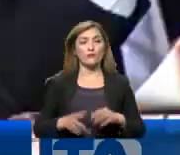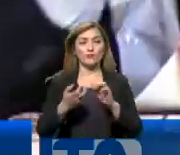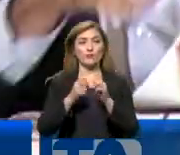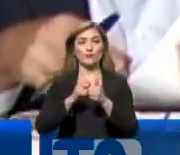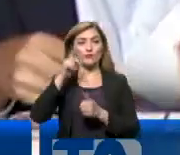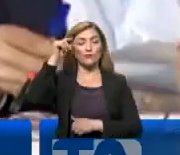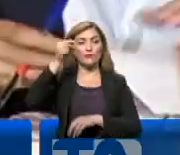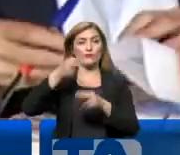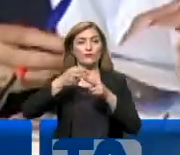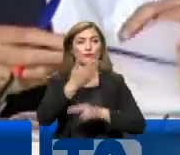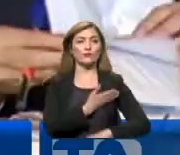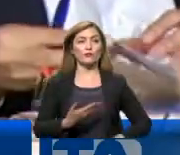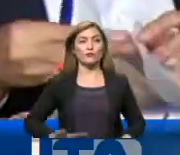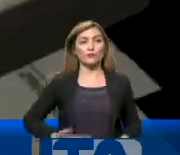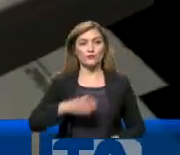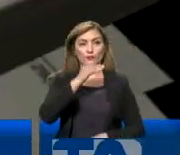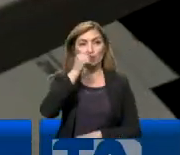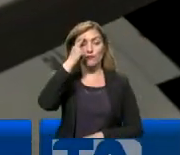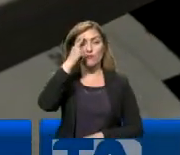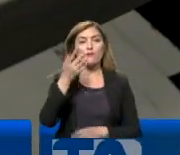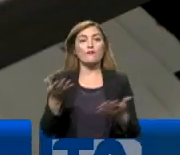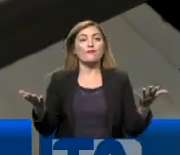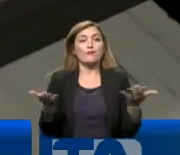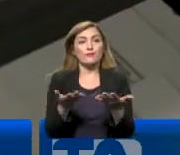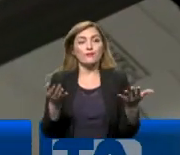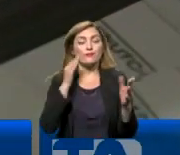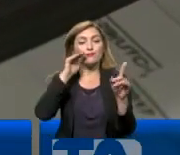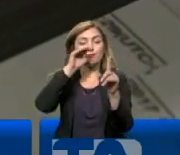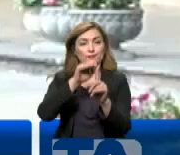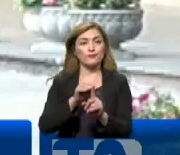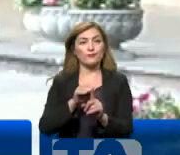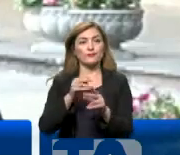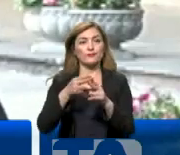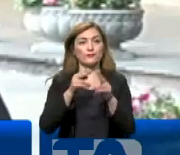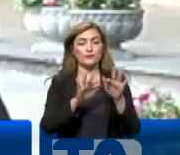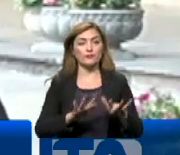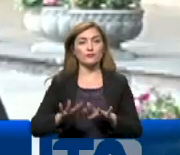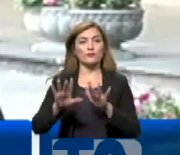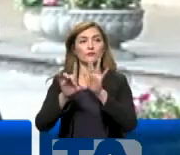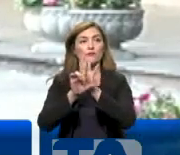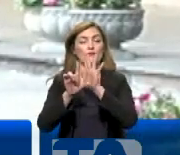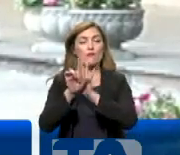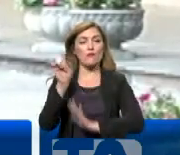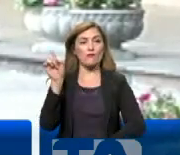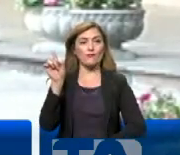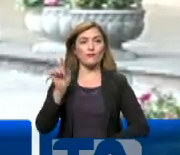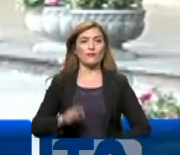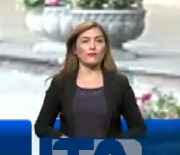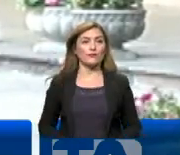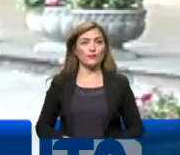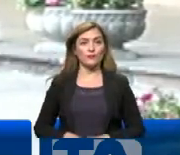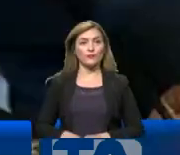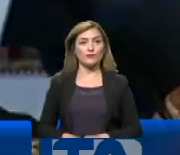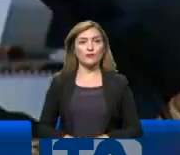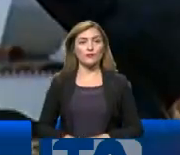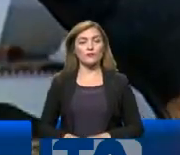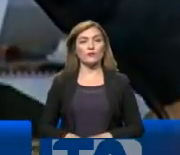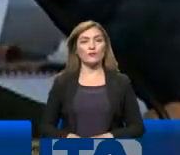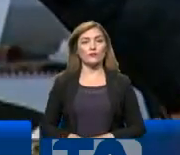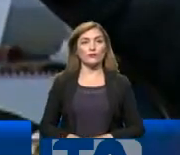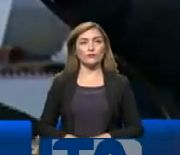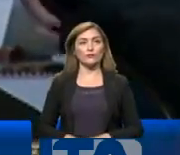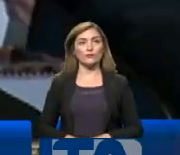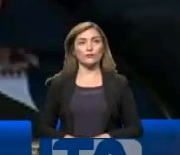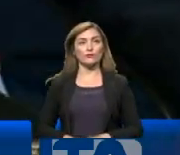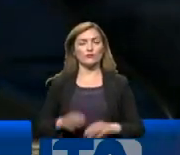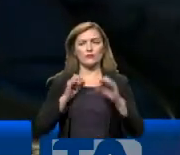gobierno del expresidente Rafael Correa quedó registrado en los mensajes del exsecretario jurídico de la presidencia, Alexis Mera, que con